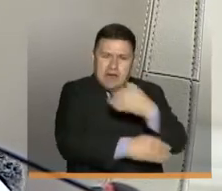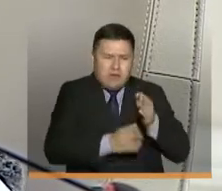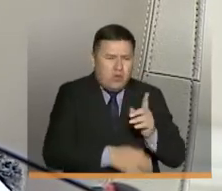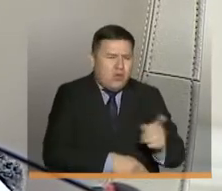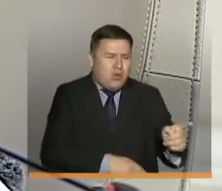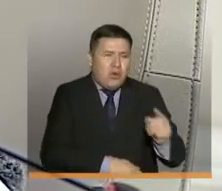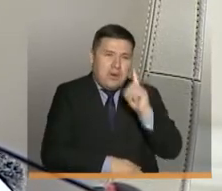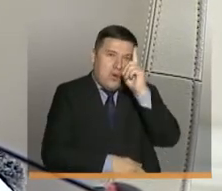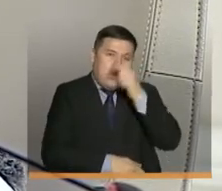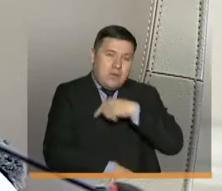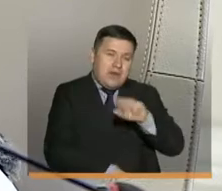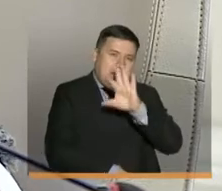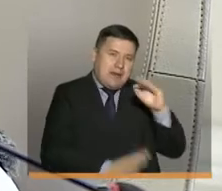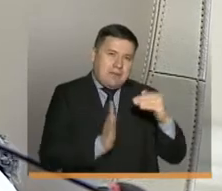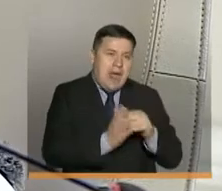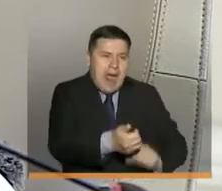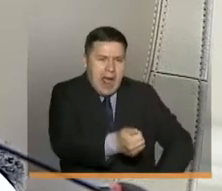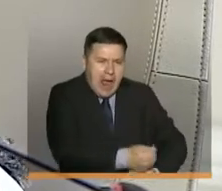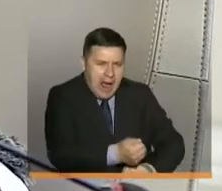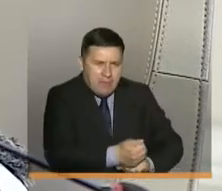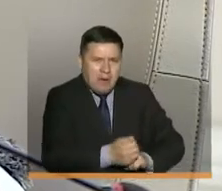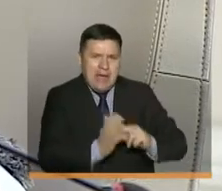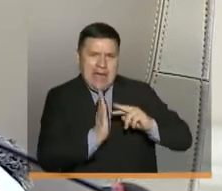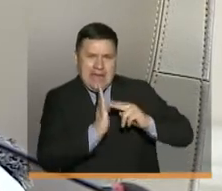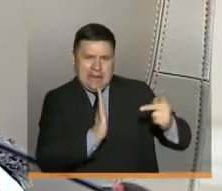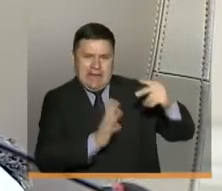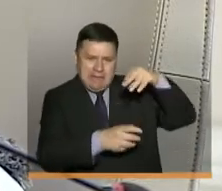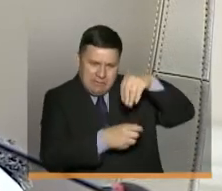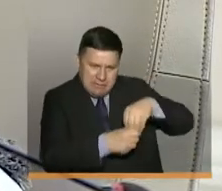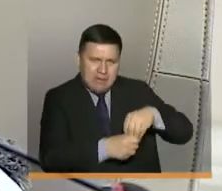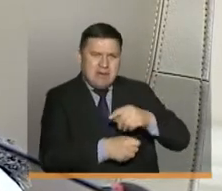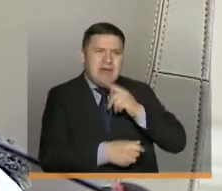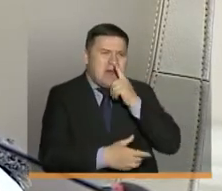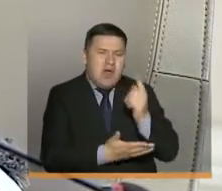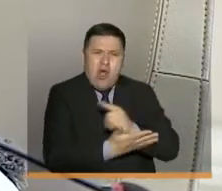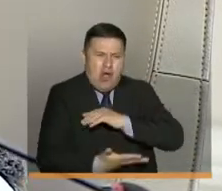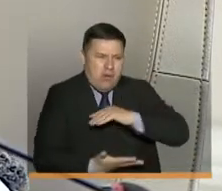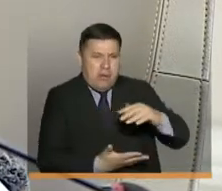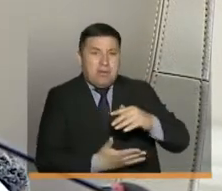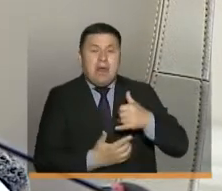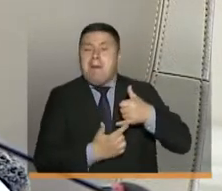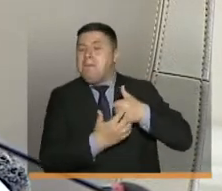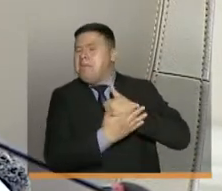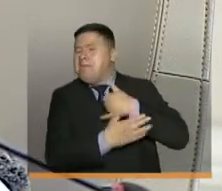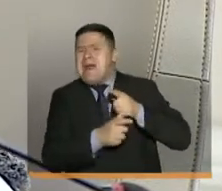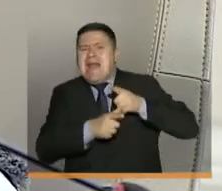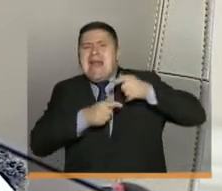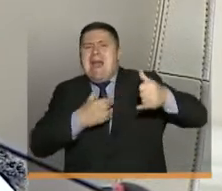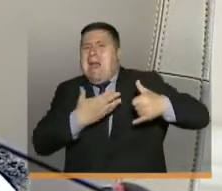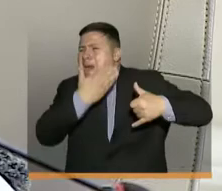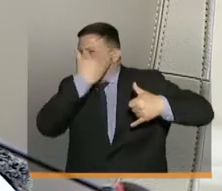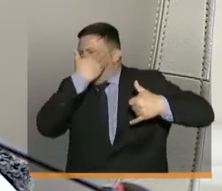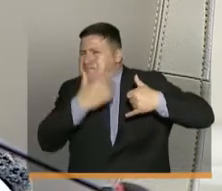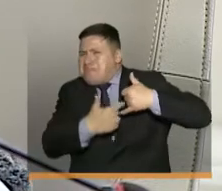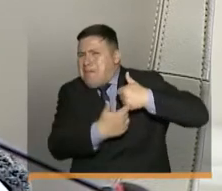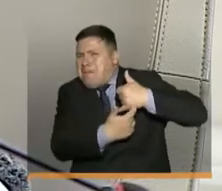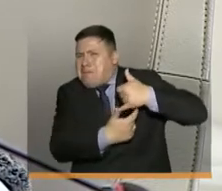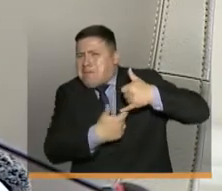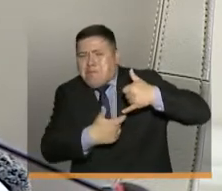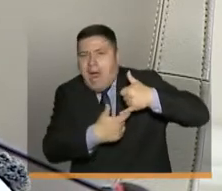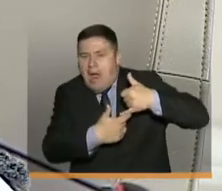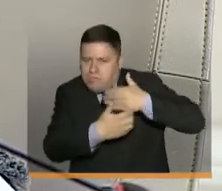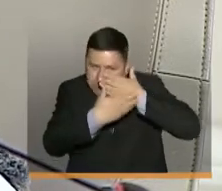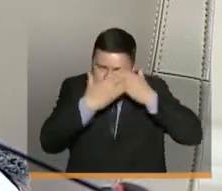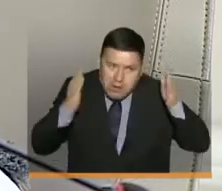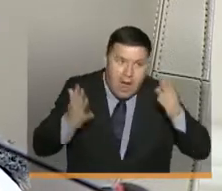con estos apoyos. Yo creo que esto es muy importante. Son zonas que requieren no solamente nuestra atención, sino que sumando, sumemos a la